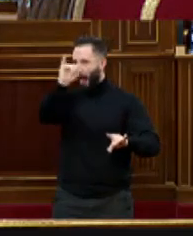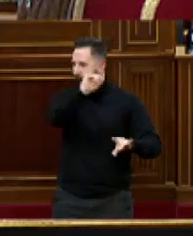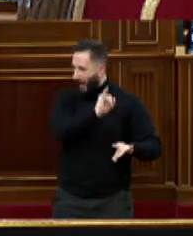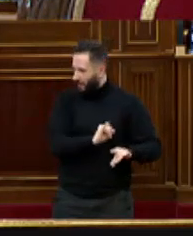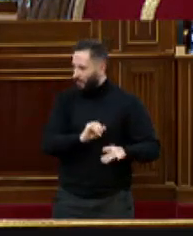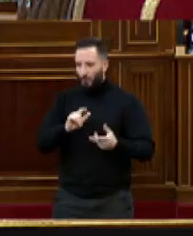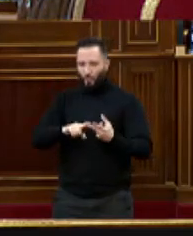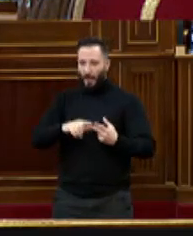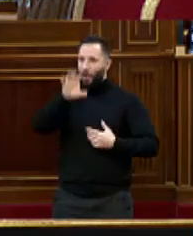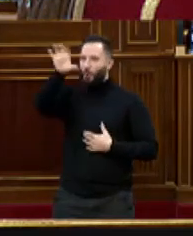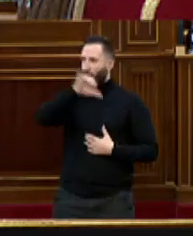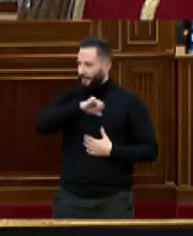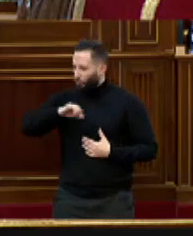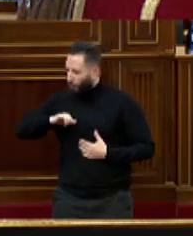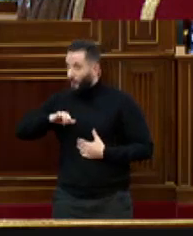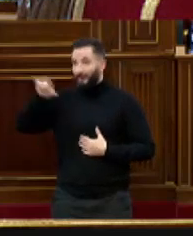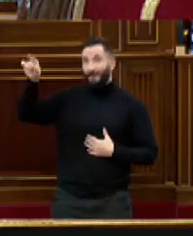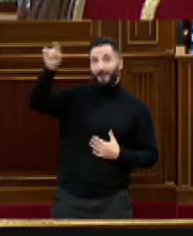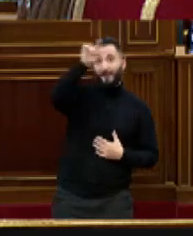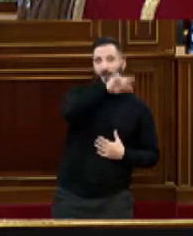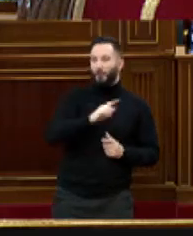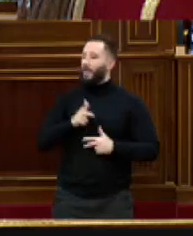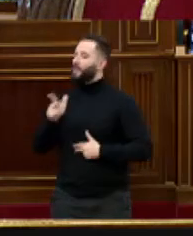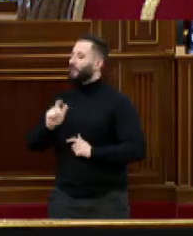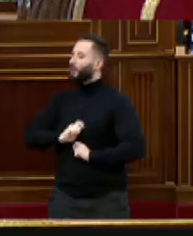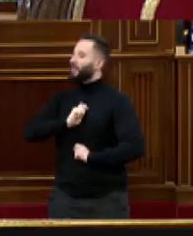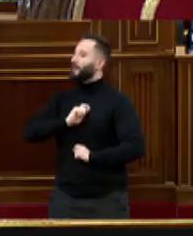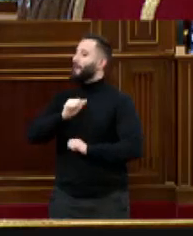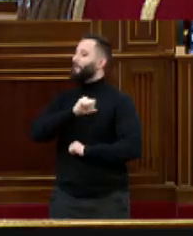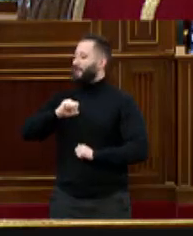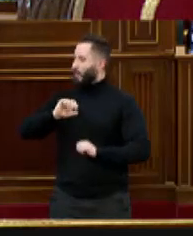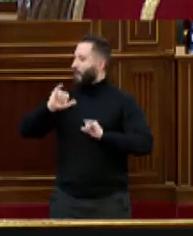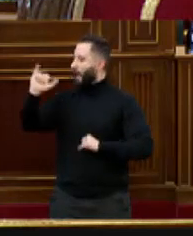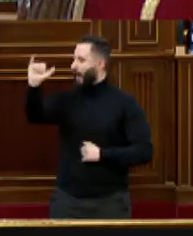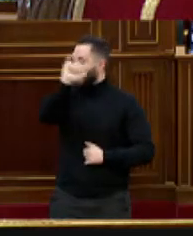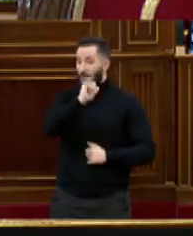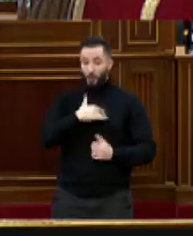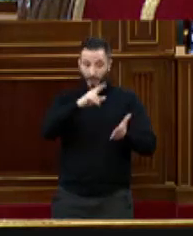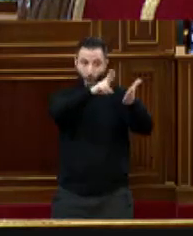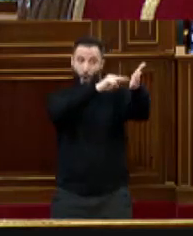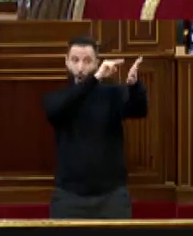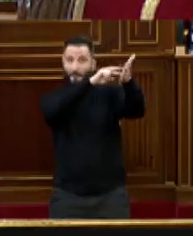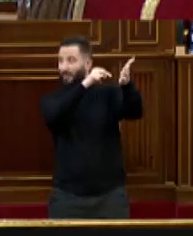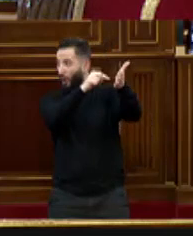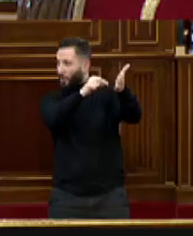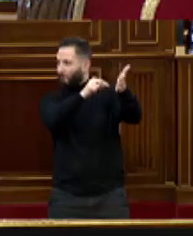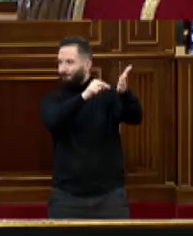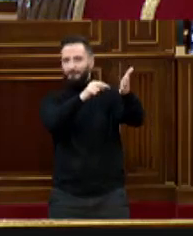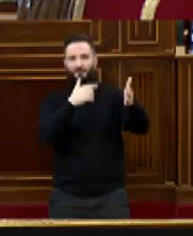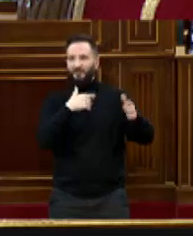de comunidades autónomas que tienen derecho civil privativo y la convención No distingue la convención es